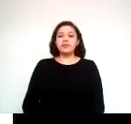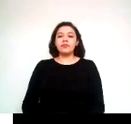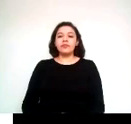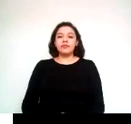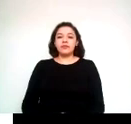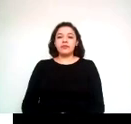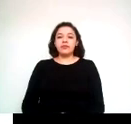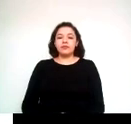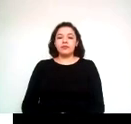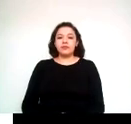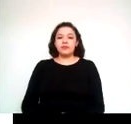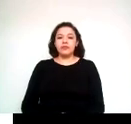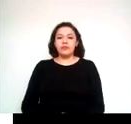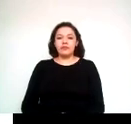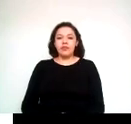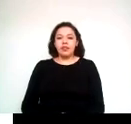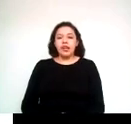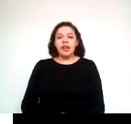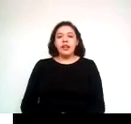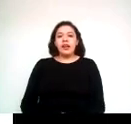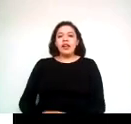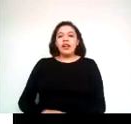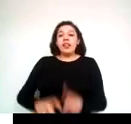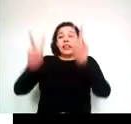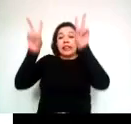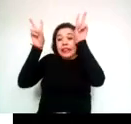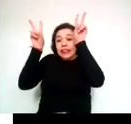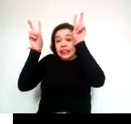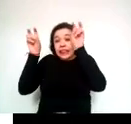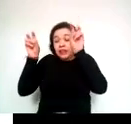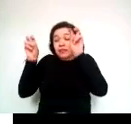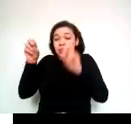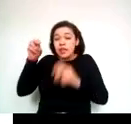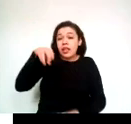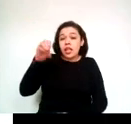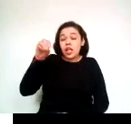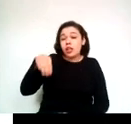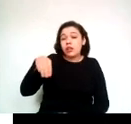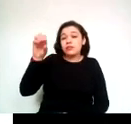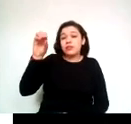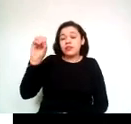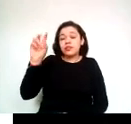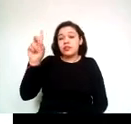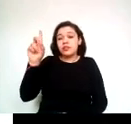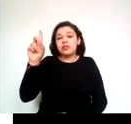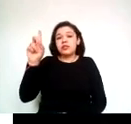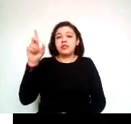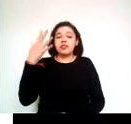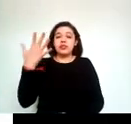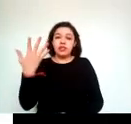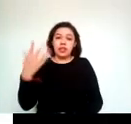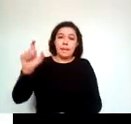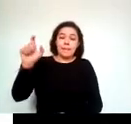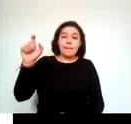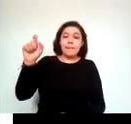¿Cómo fue este tema de que llegamos a la publicación de la NOM 035? Pues esta normatividad se publica el 23 de octubre